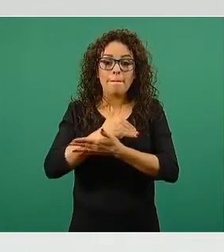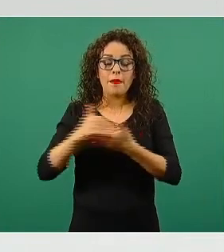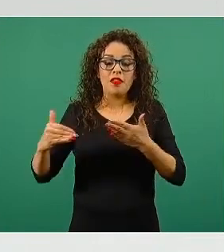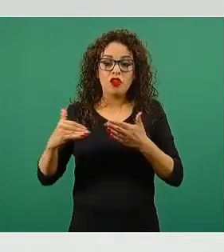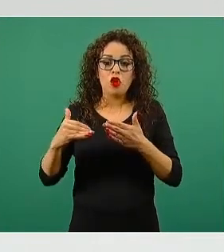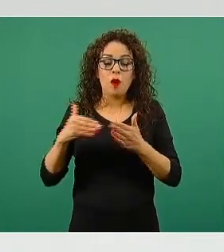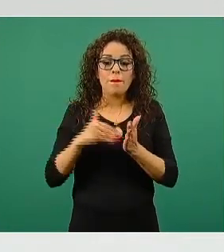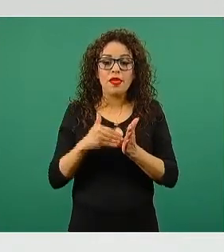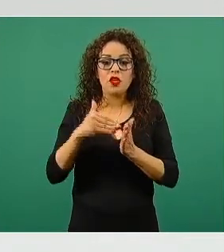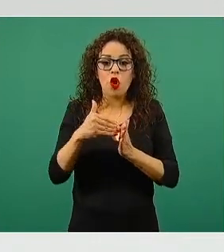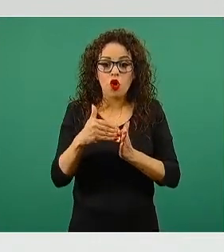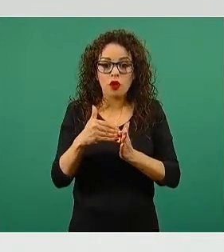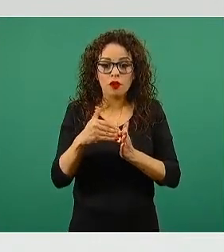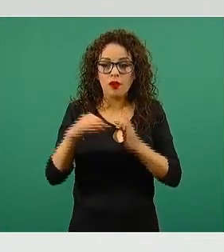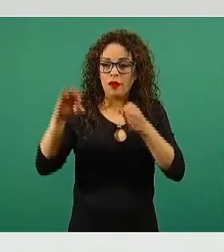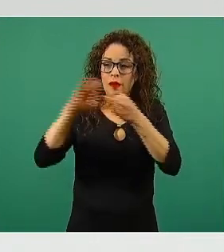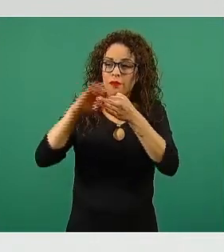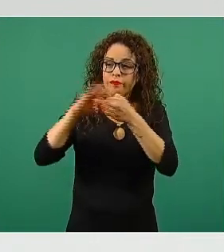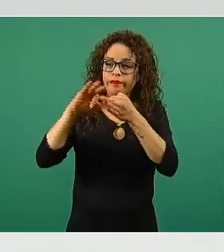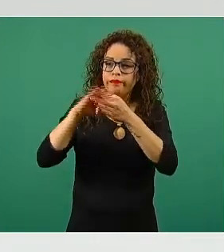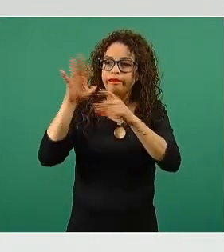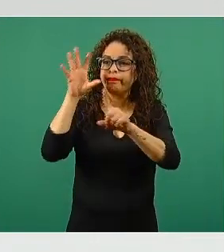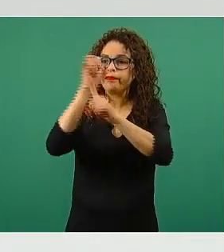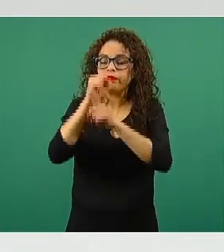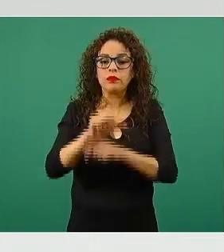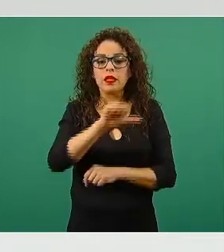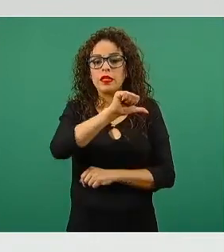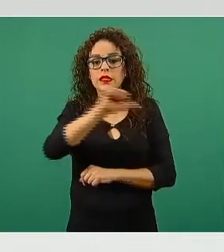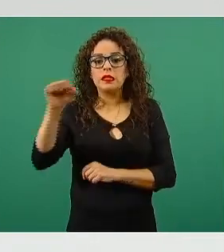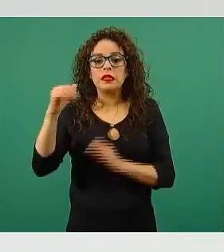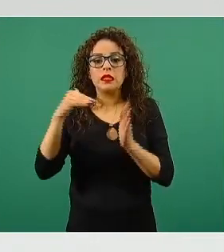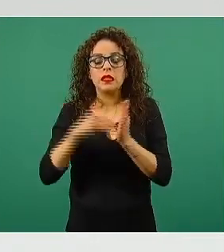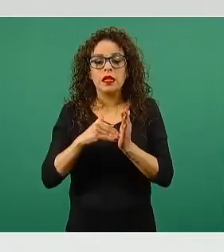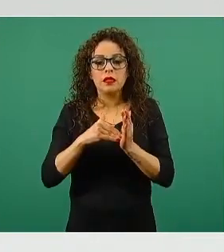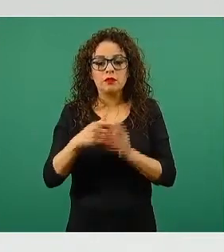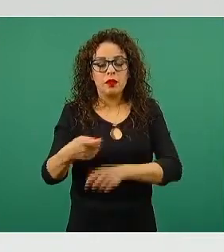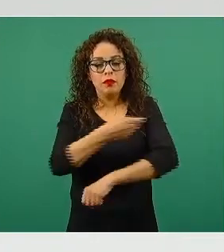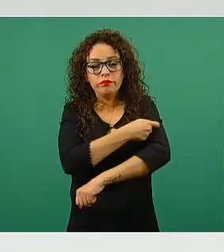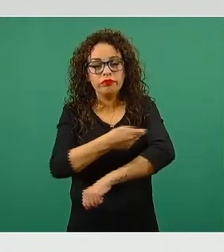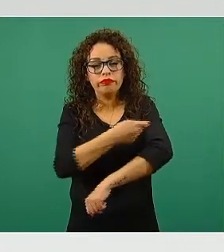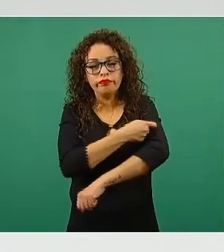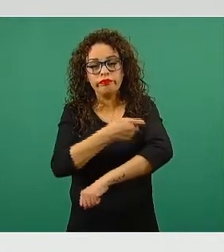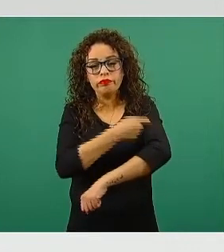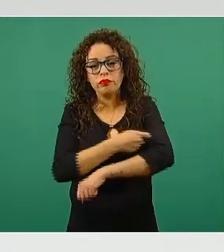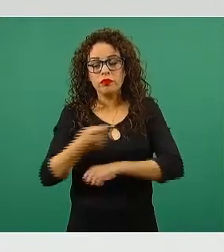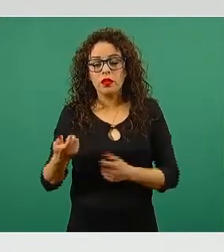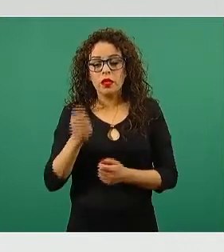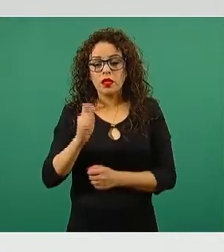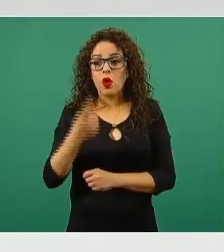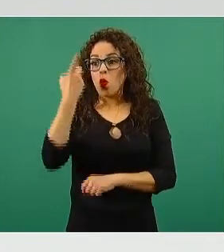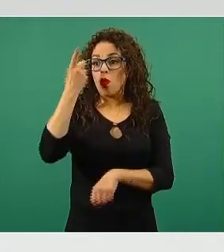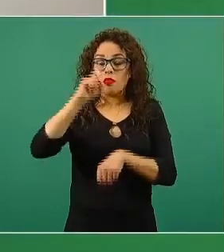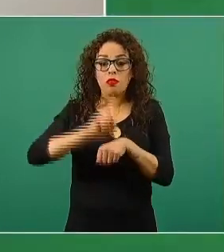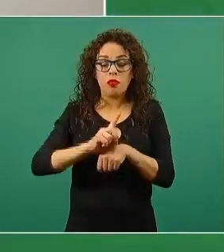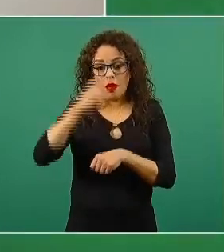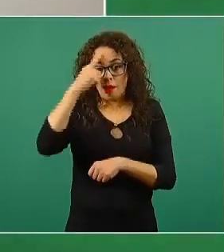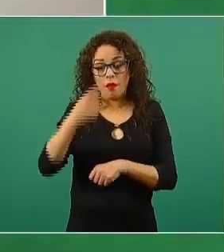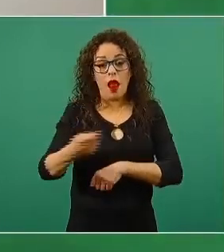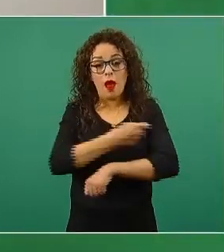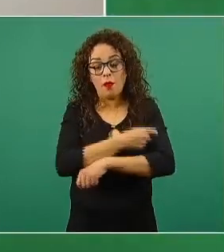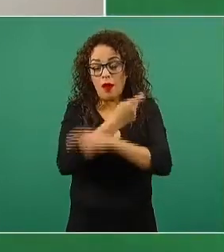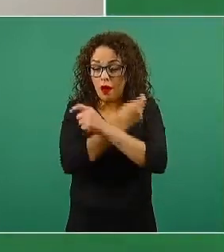dosis, cercanas a las 600,000 dosis en una sola jornada de vacunación,